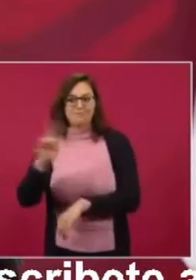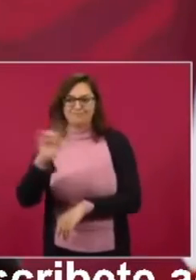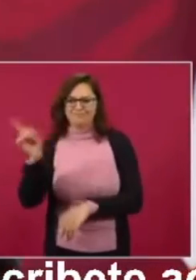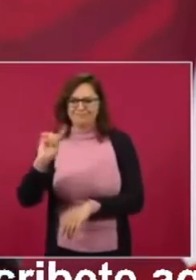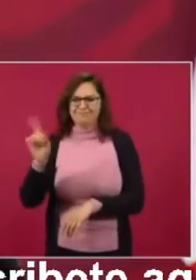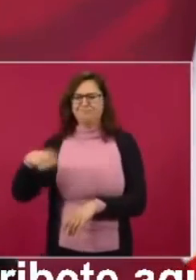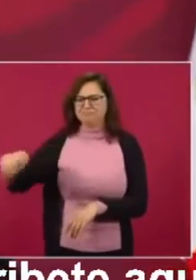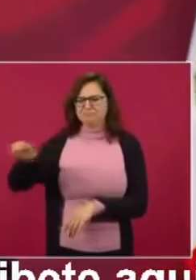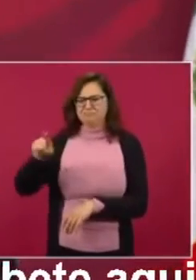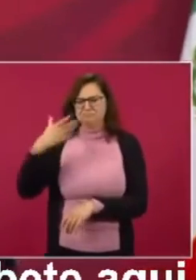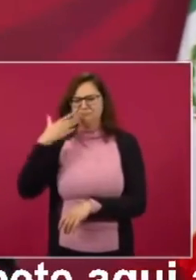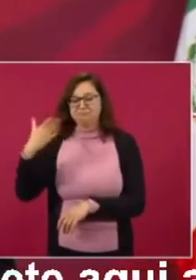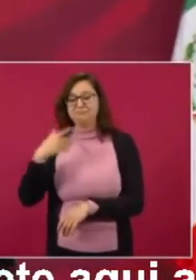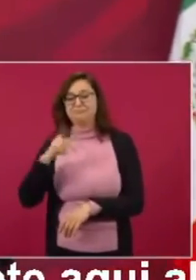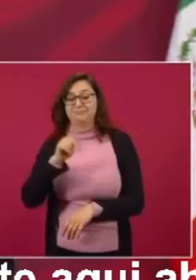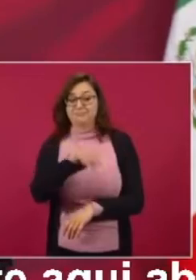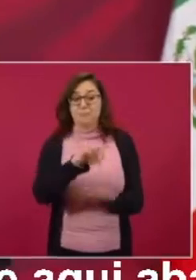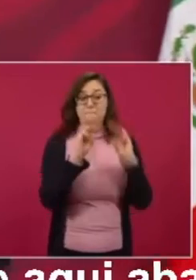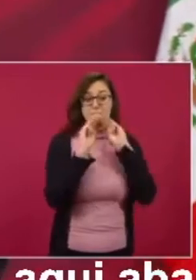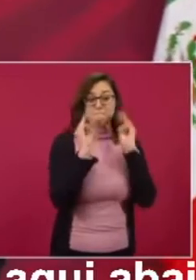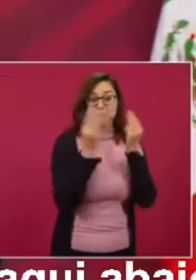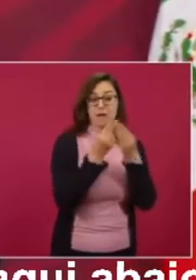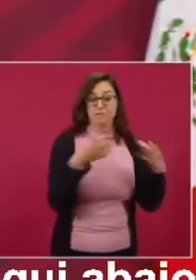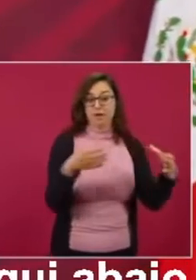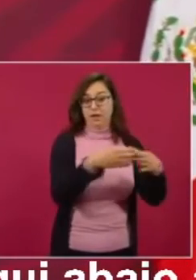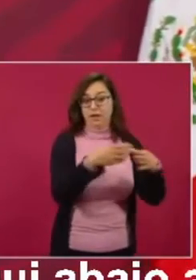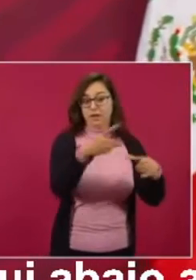de la mafia del poder